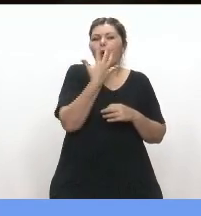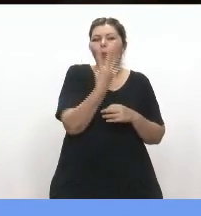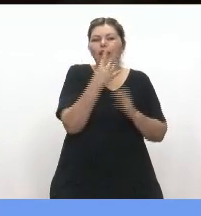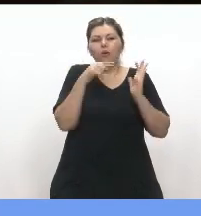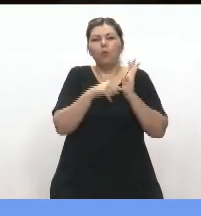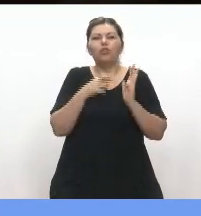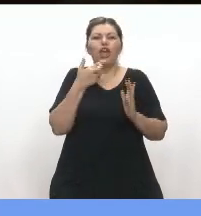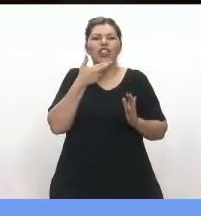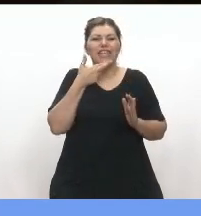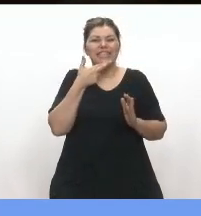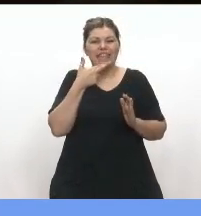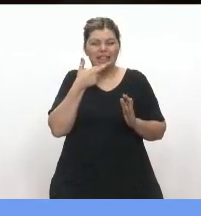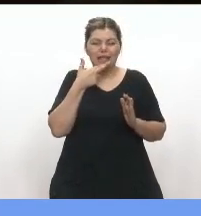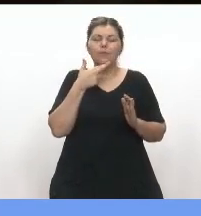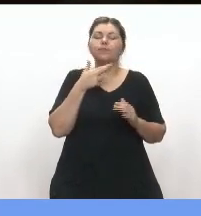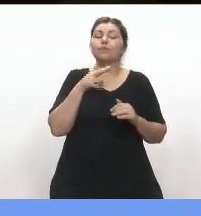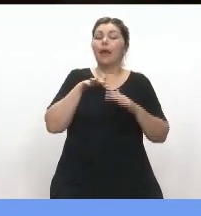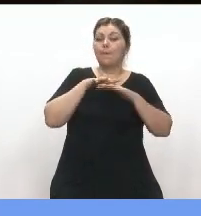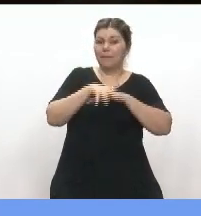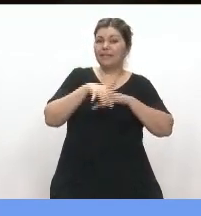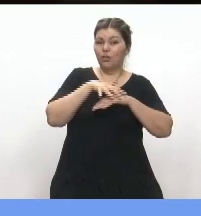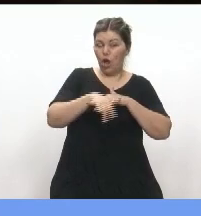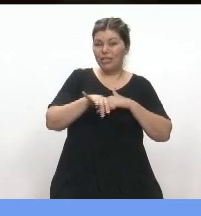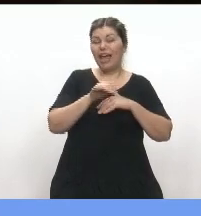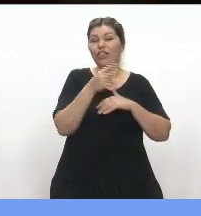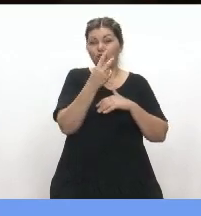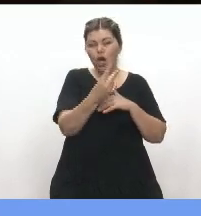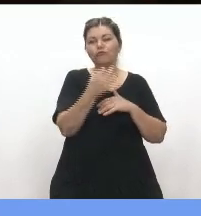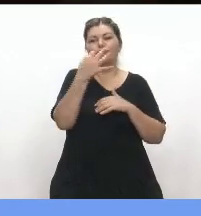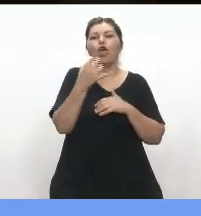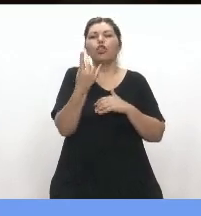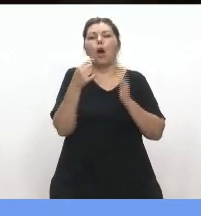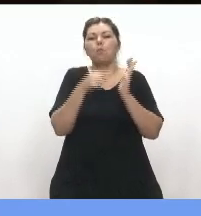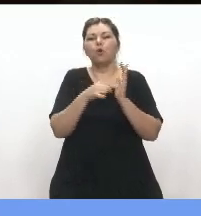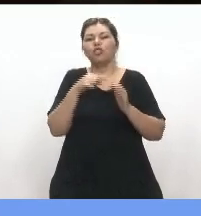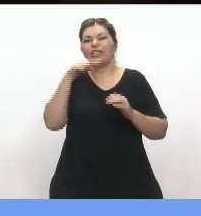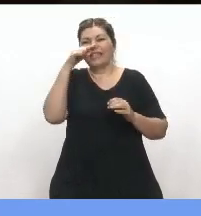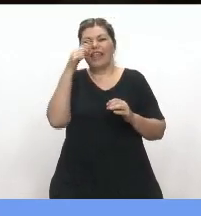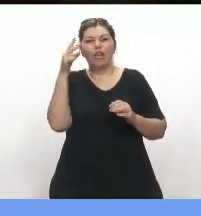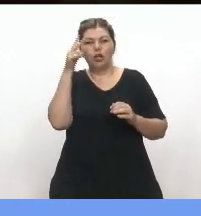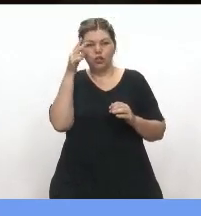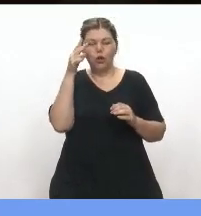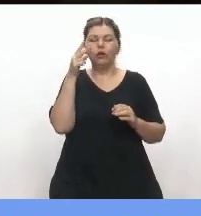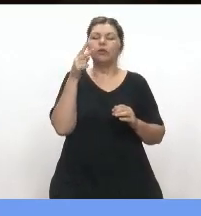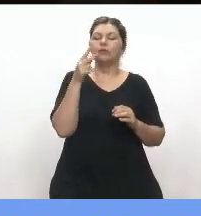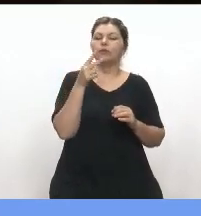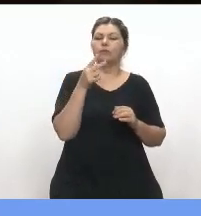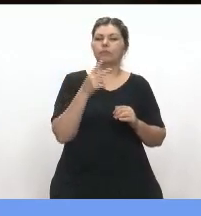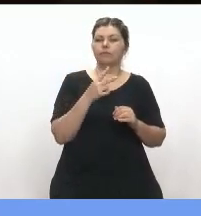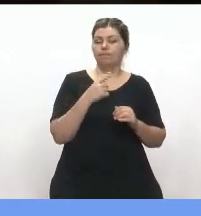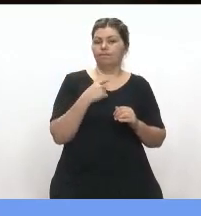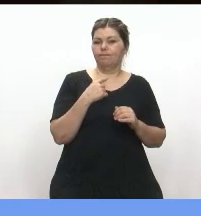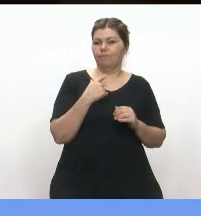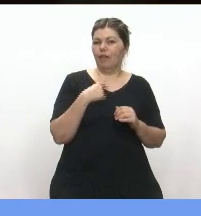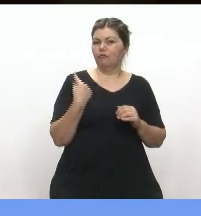4.17%, Misiones con 2 tiene 2.78% y Somos